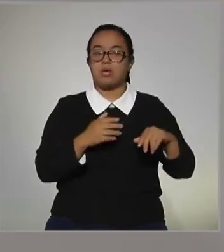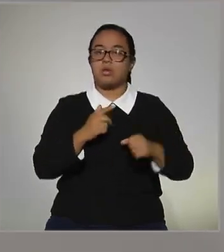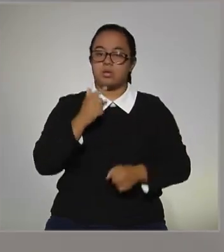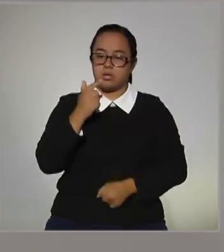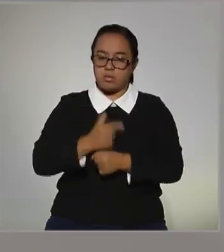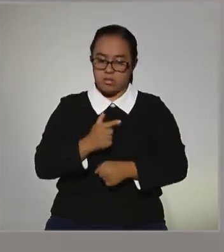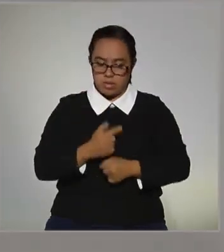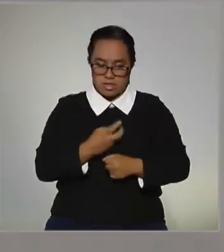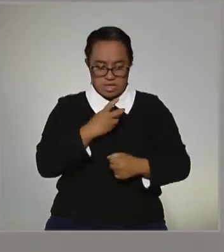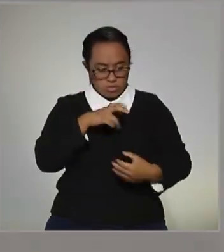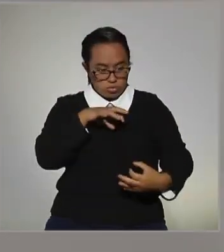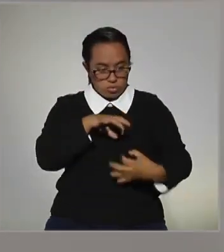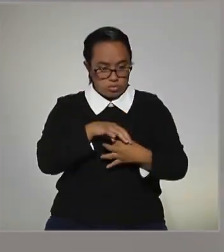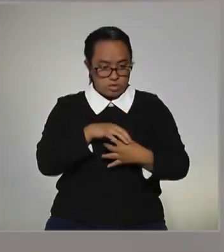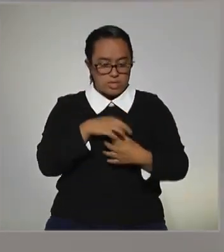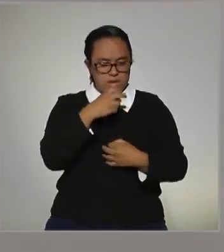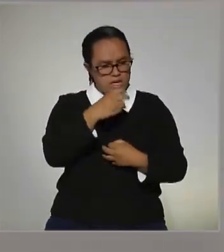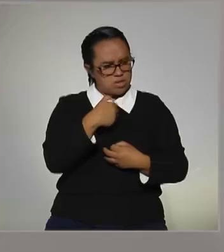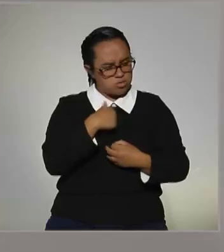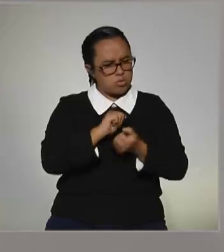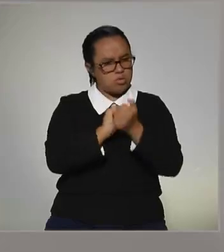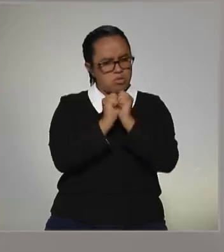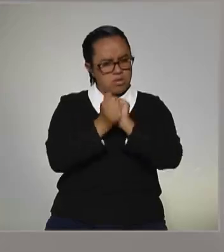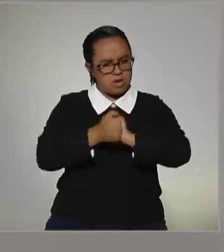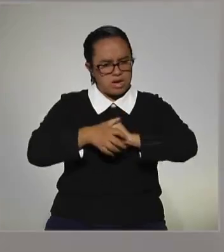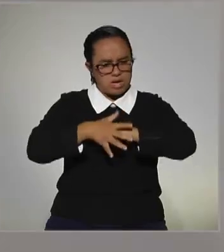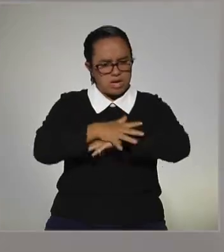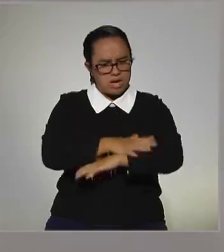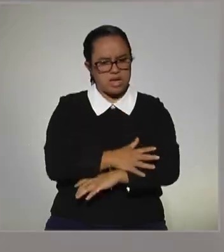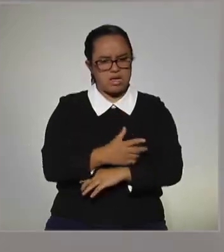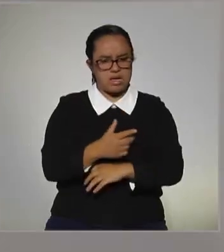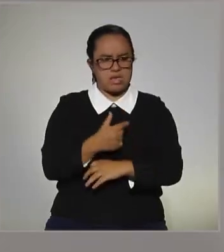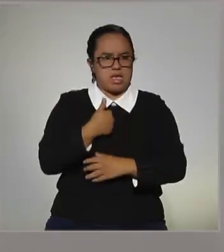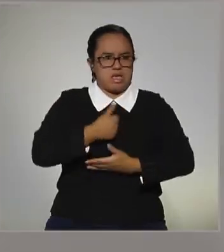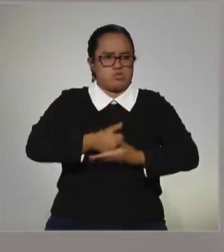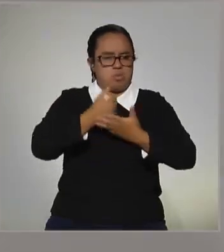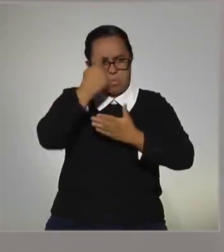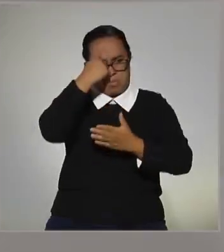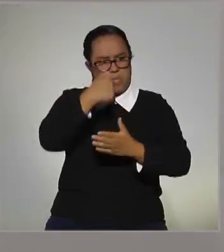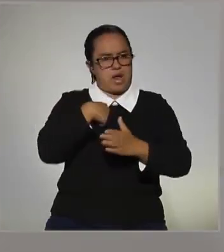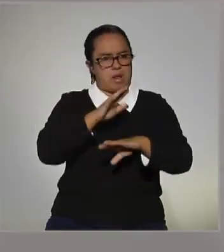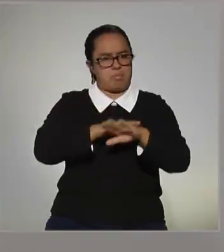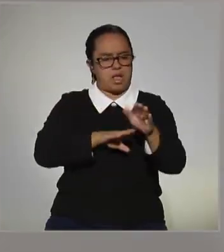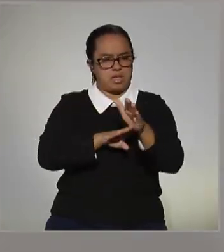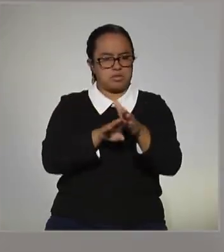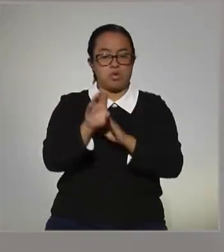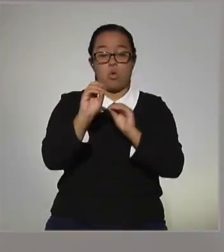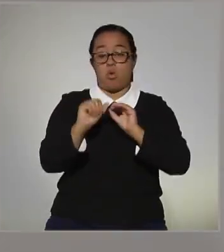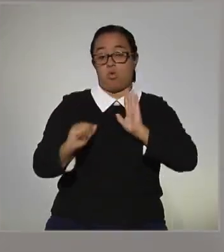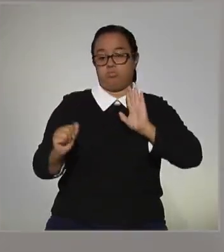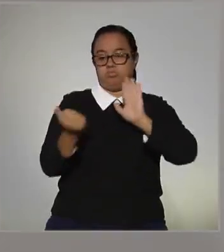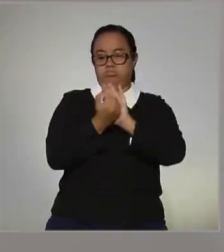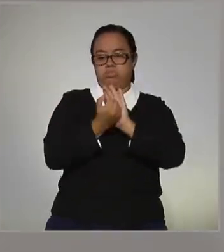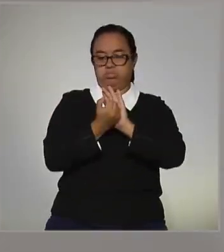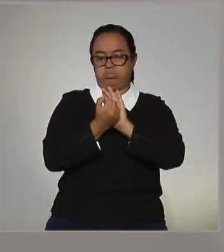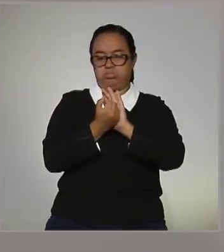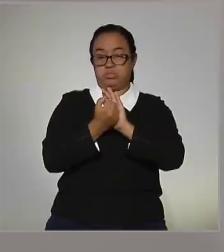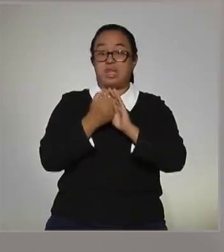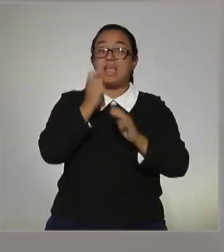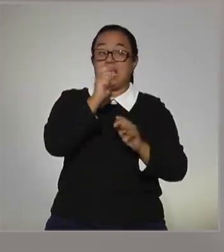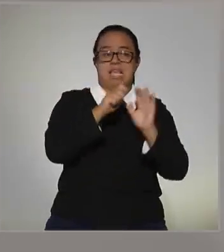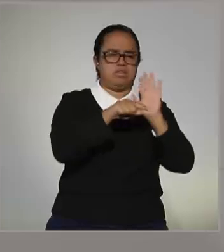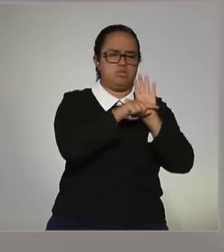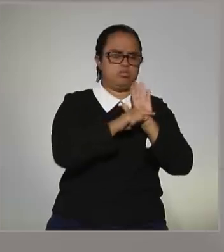que algo de ese vínculo también a uno lo transformó, a uno lo ayudó a crecer, lo marcó también de maneras no